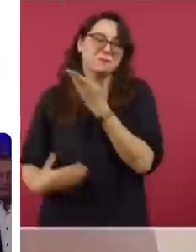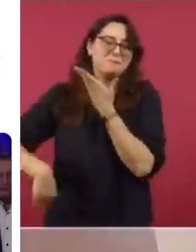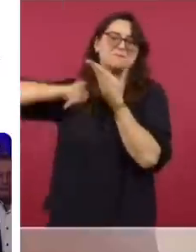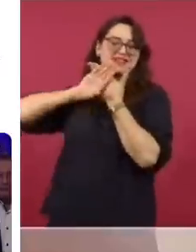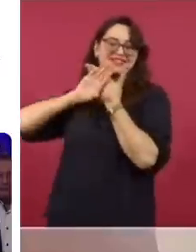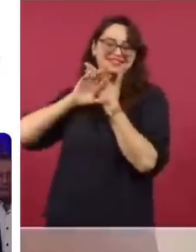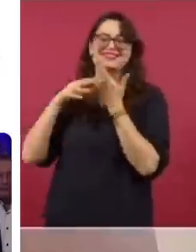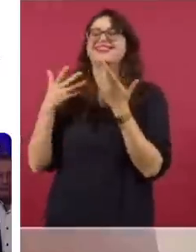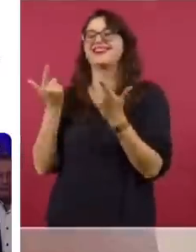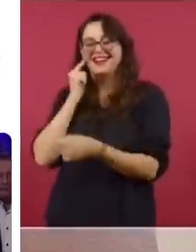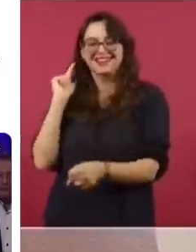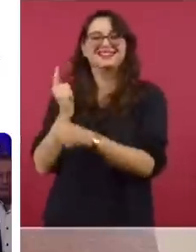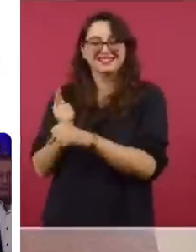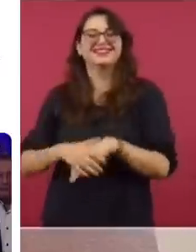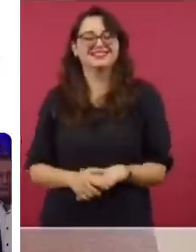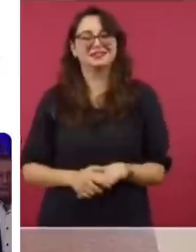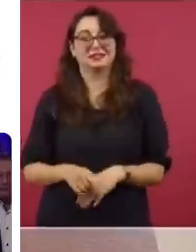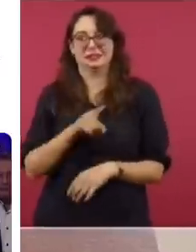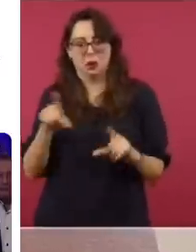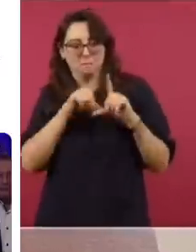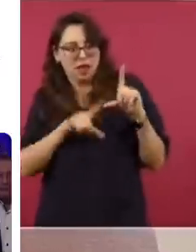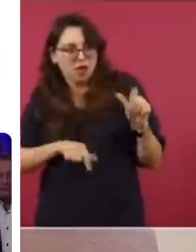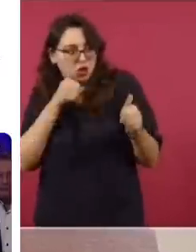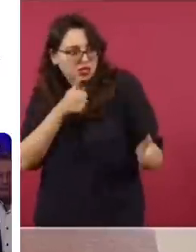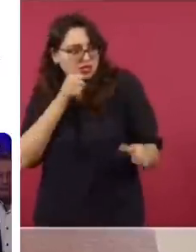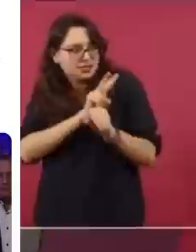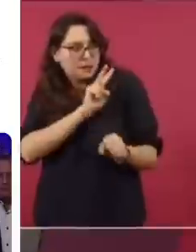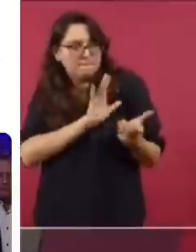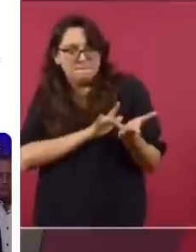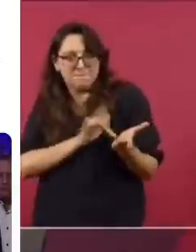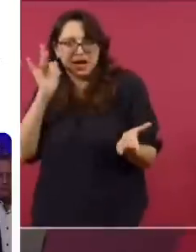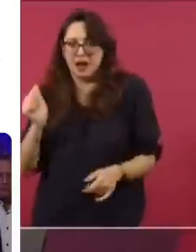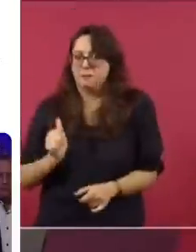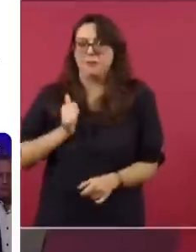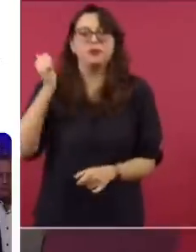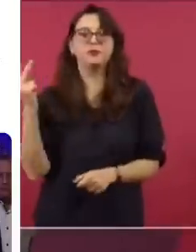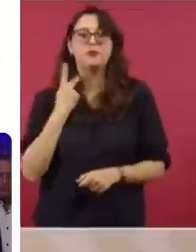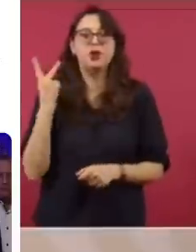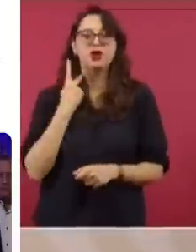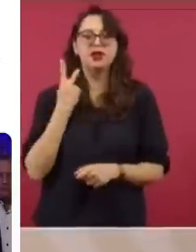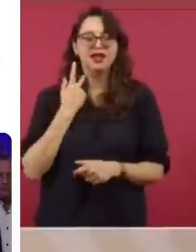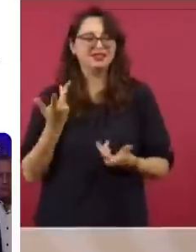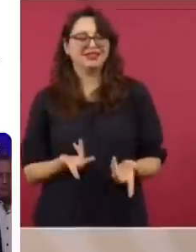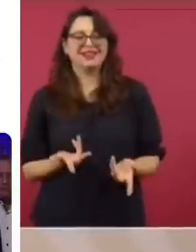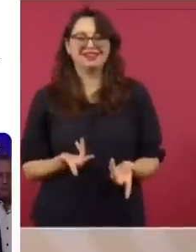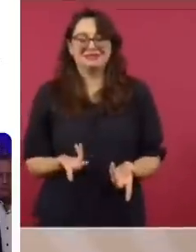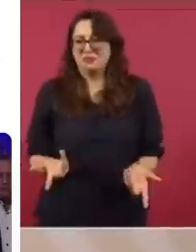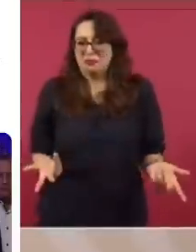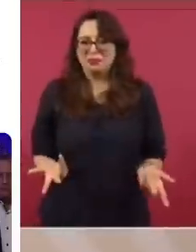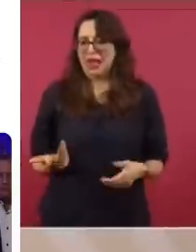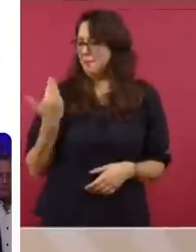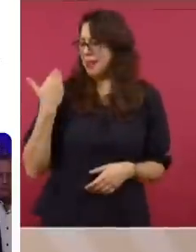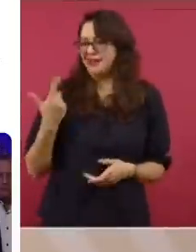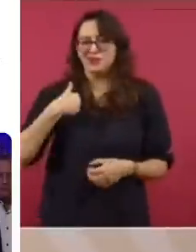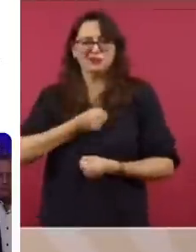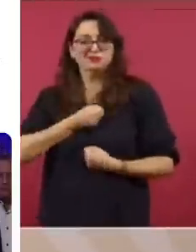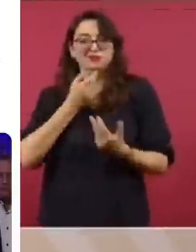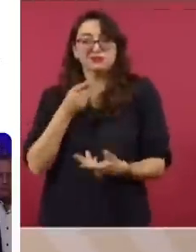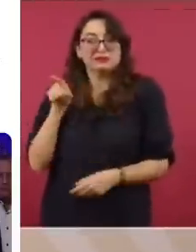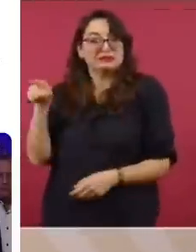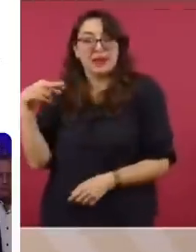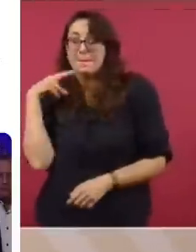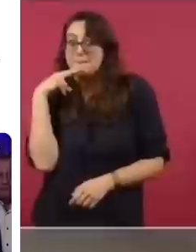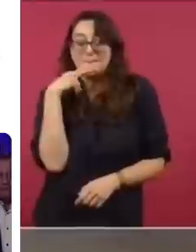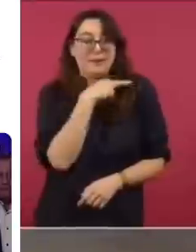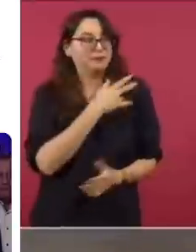Quiere decir de que sí están pendientes, ¿no? Porque eso lo expresé creo que ayer o antier, y de inmediato la señora, porque está en